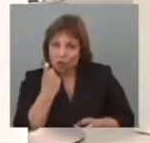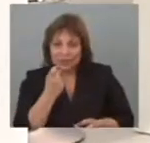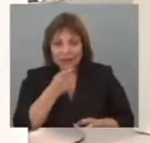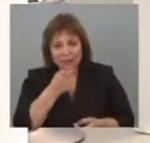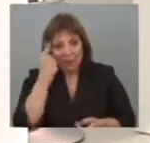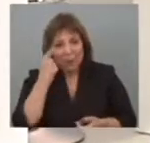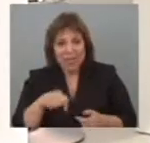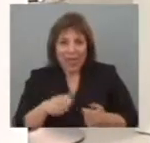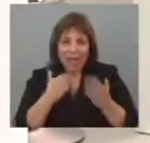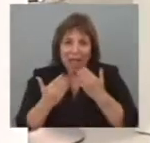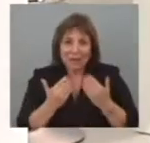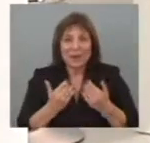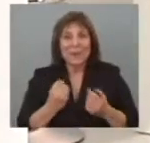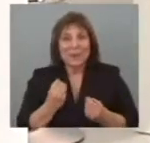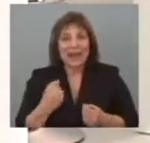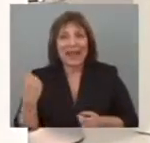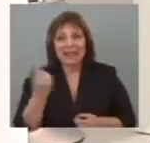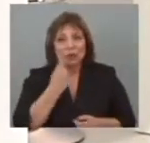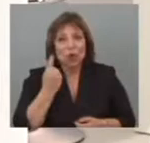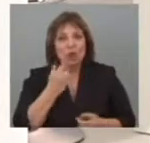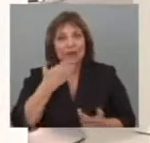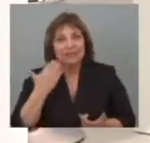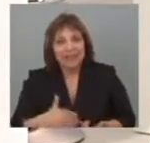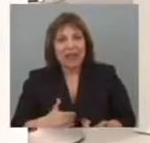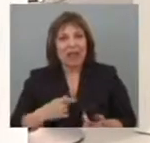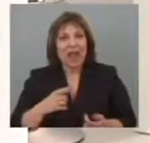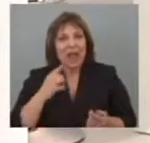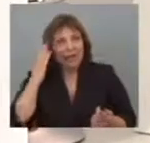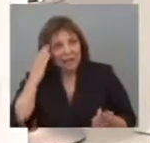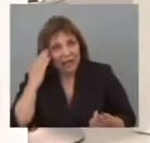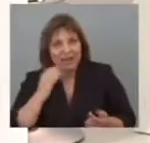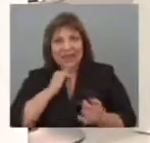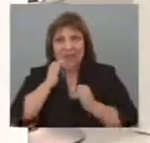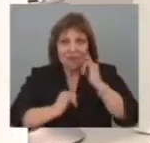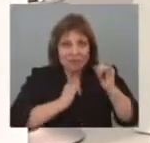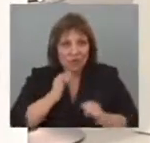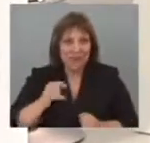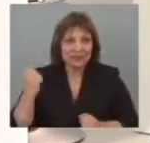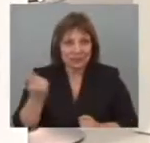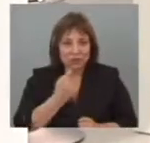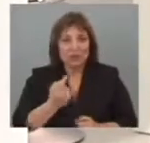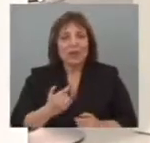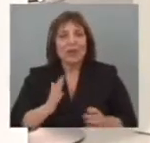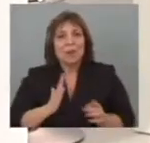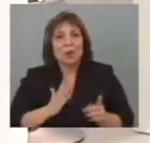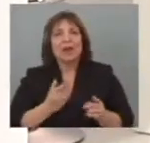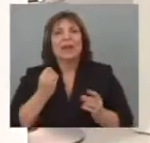Porque ahora hablamos de sensibilizar a la población y las mujeres de negro cumplen ese rol, pero ¿qué pasa desde el Estado, no?